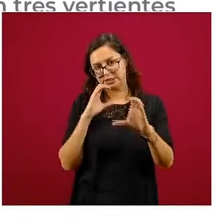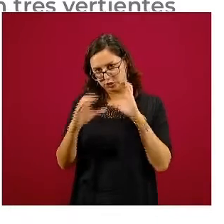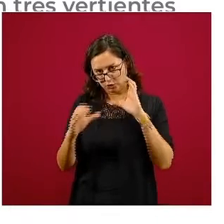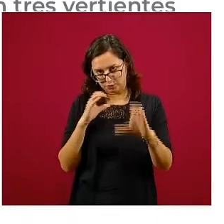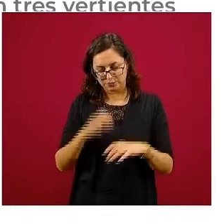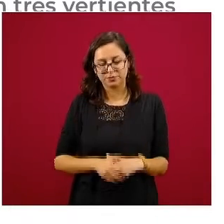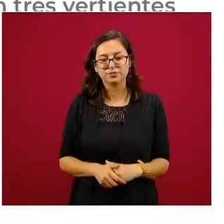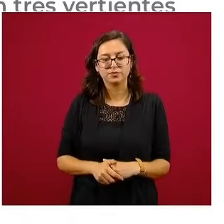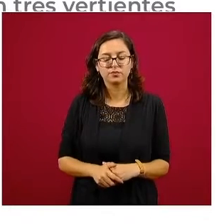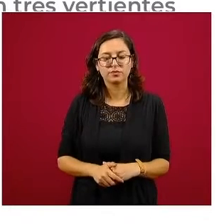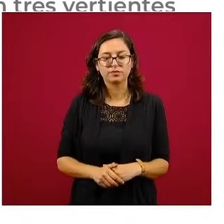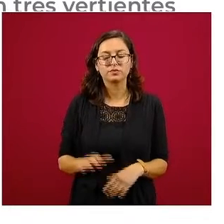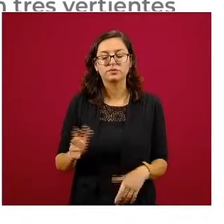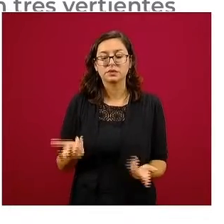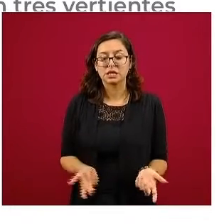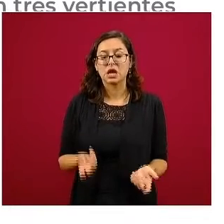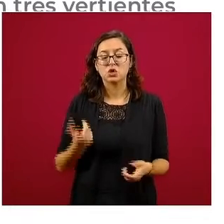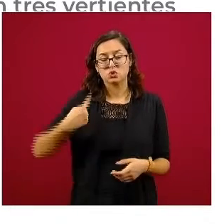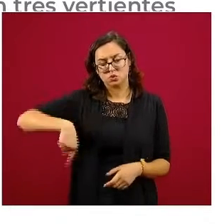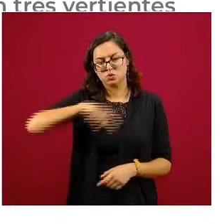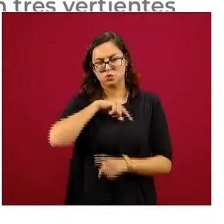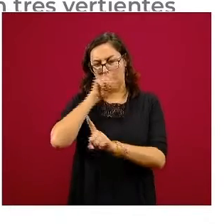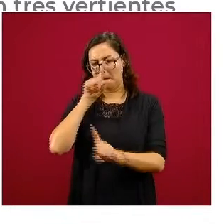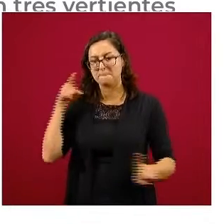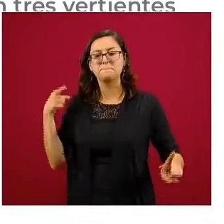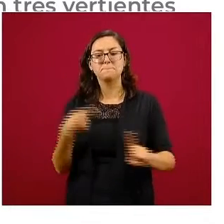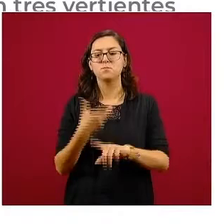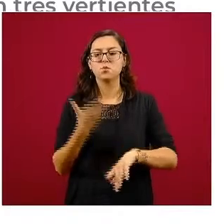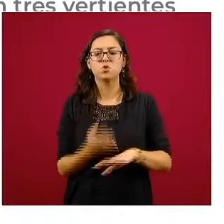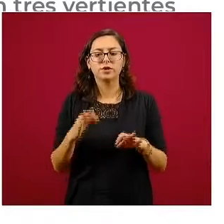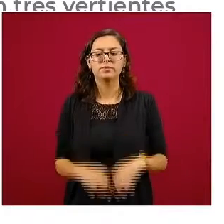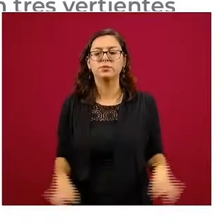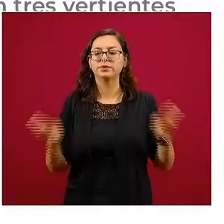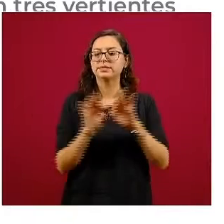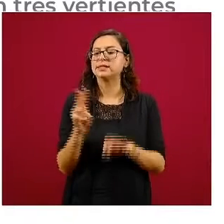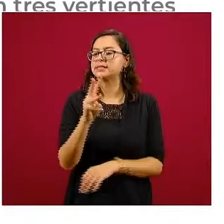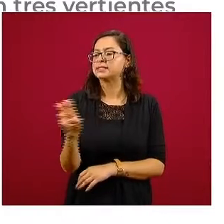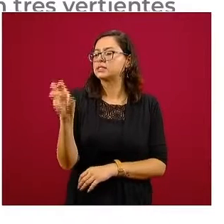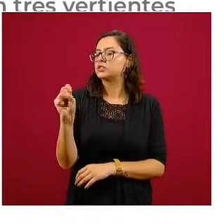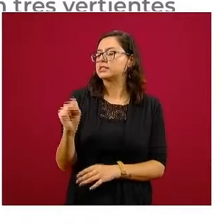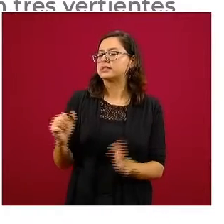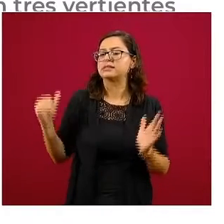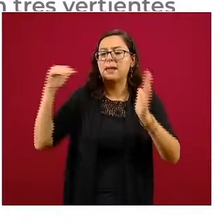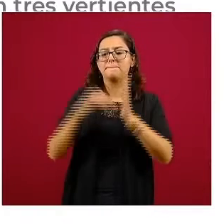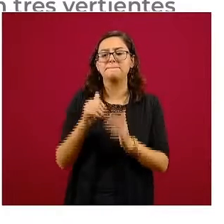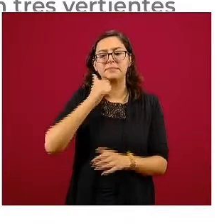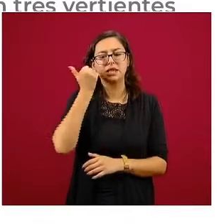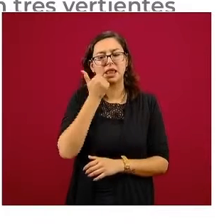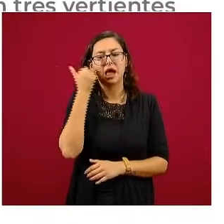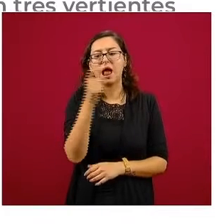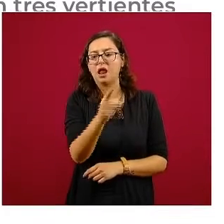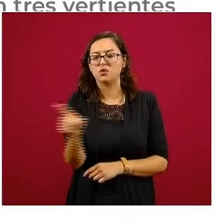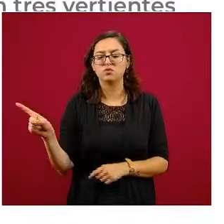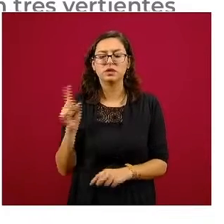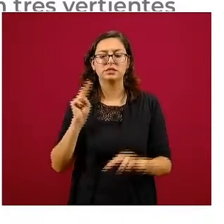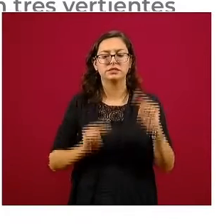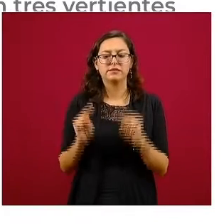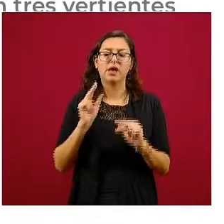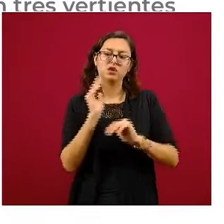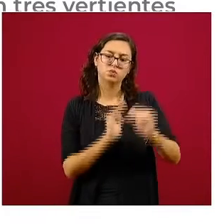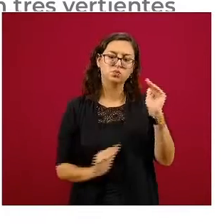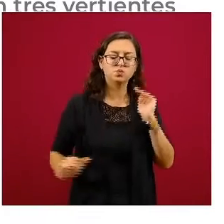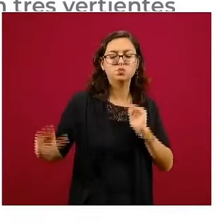esta estrategia y para lo cual también nos ponemos a disposición es la necesidad de proceder, a la par con su implementación, a su